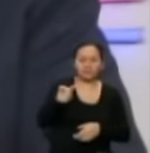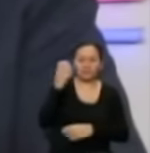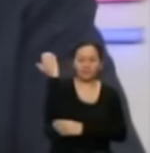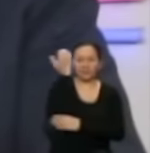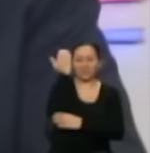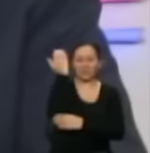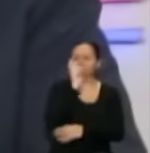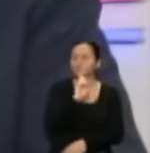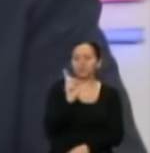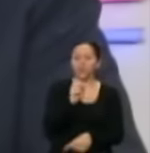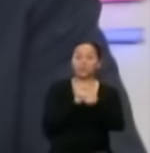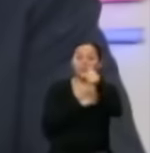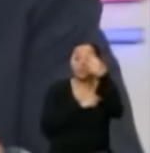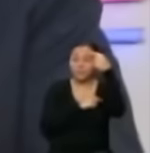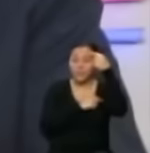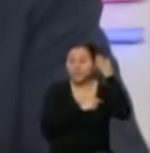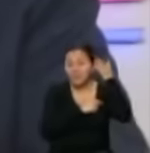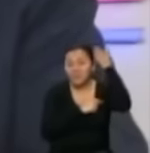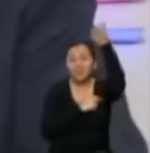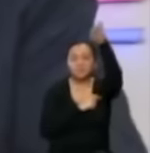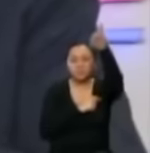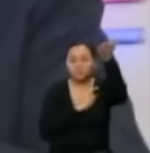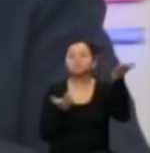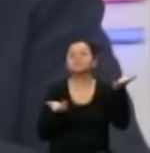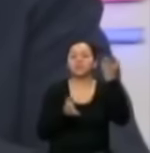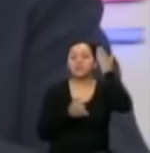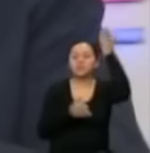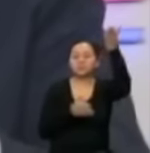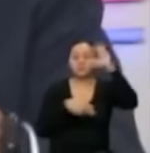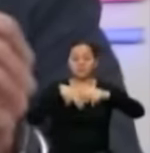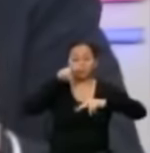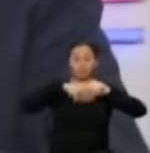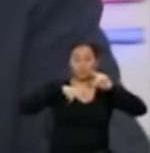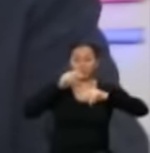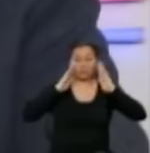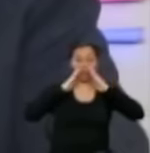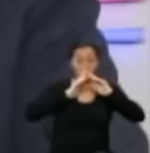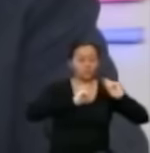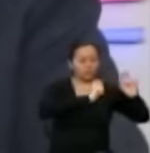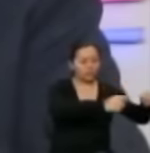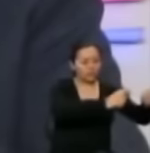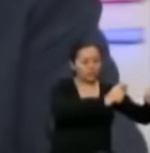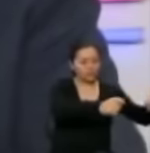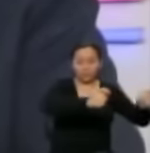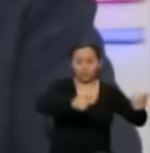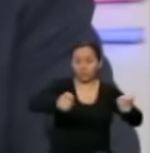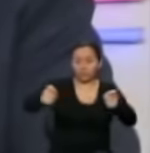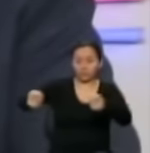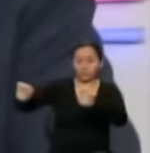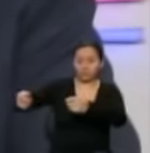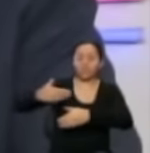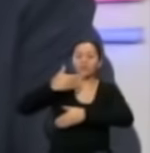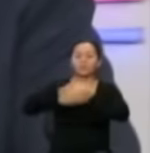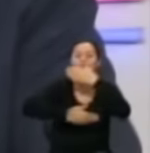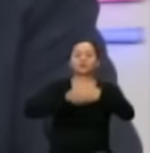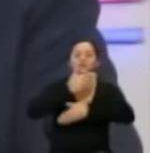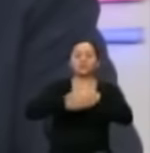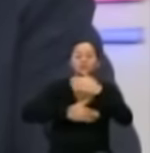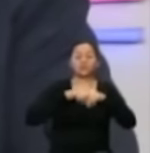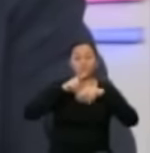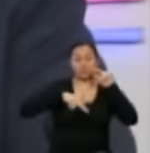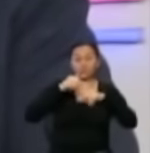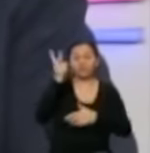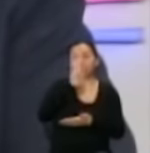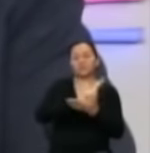Si pensamos en lo que va a venir después en el proceso de reconstrucción, que quiero enfatizar esto, un proceso de reconstrucción no es algo de